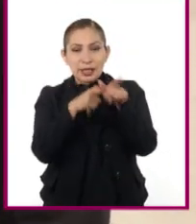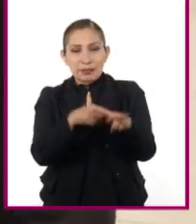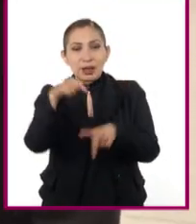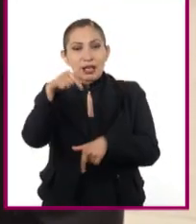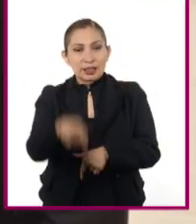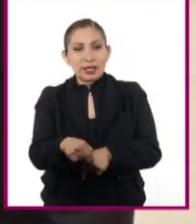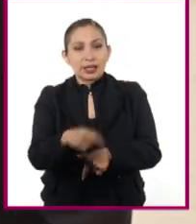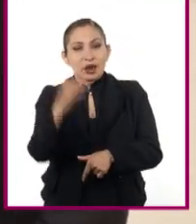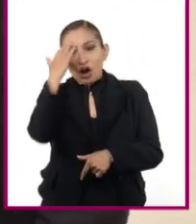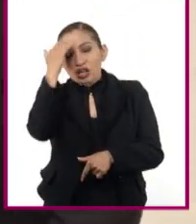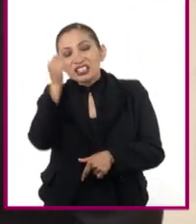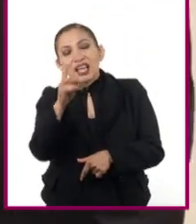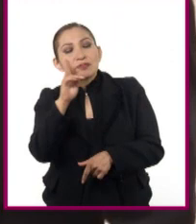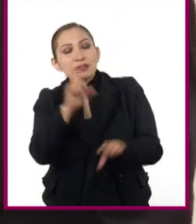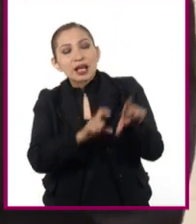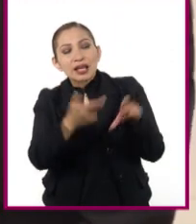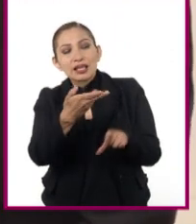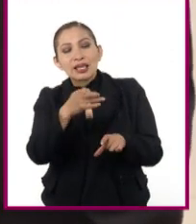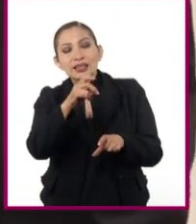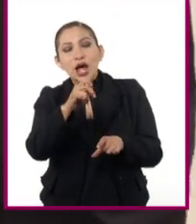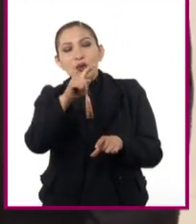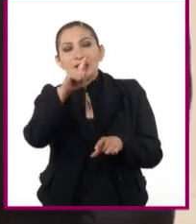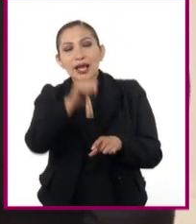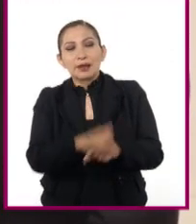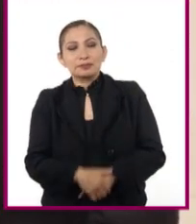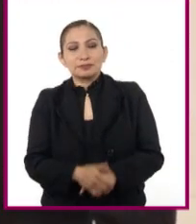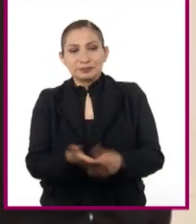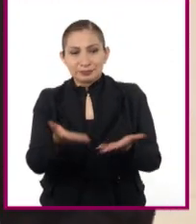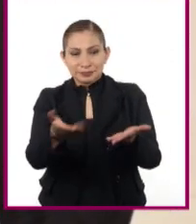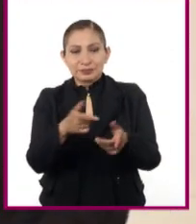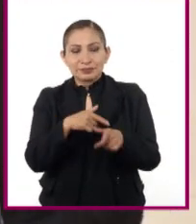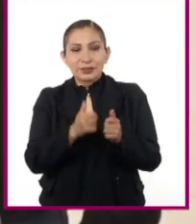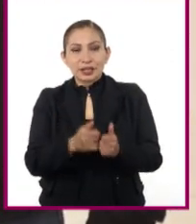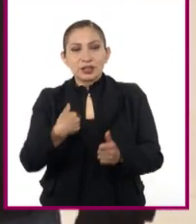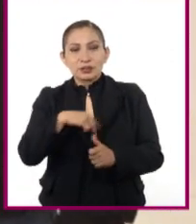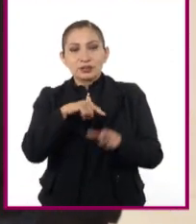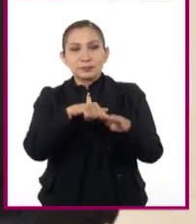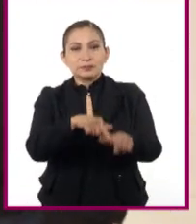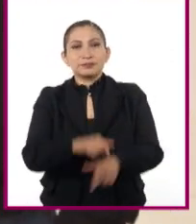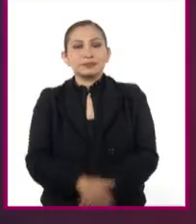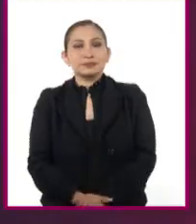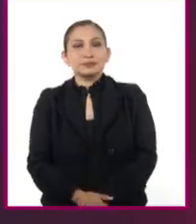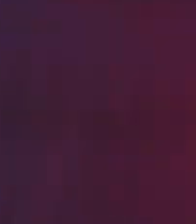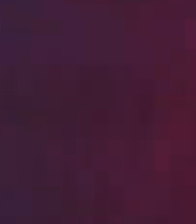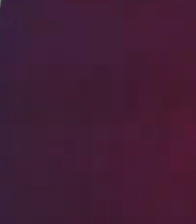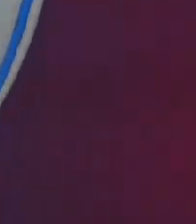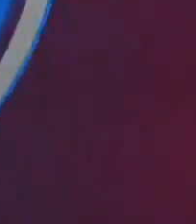a continuar conociendo el laboratorio de hidráulica del IMTA. Te agradezco. Adelante, gracias. Quédense con nosotros, continuamos.